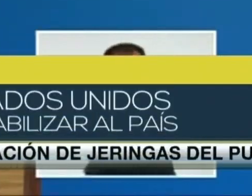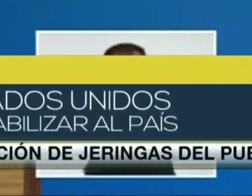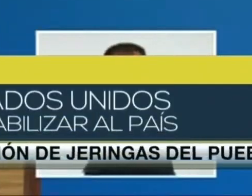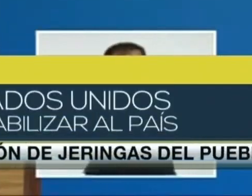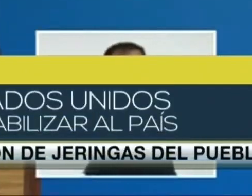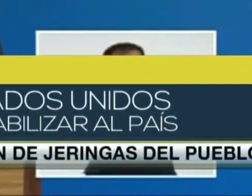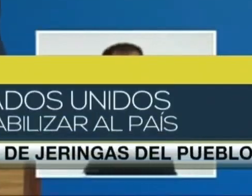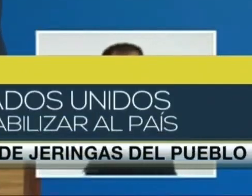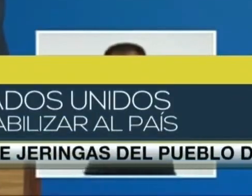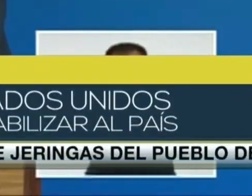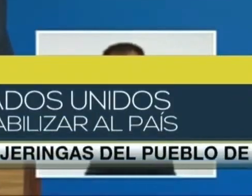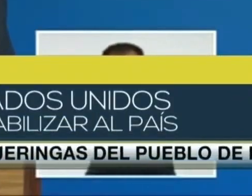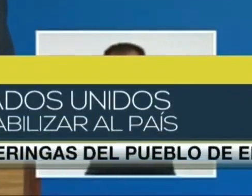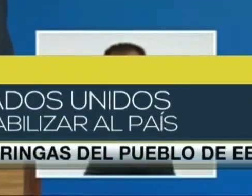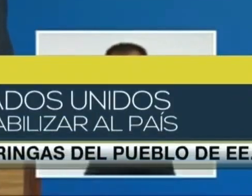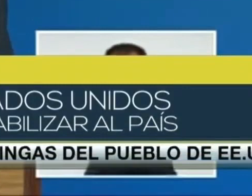presión.